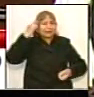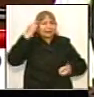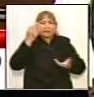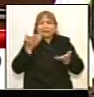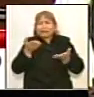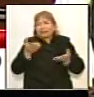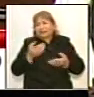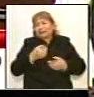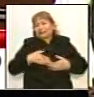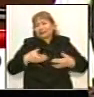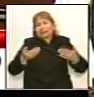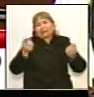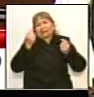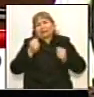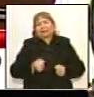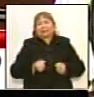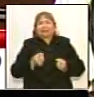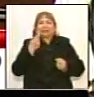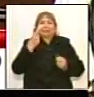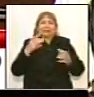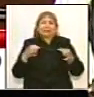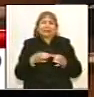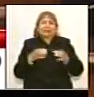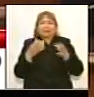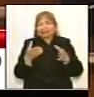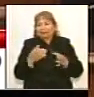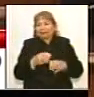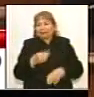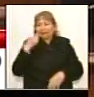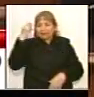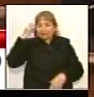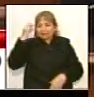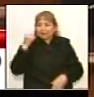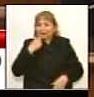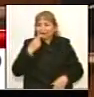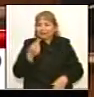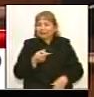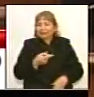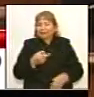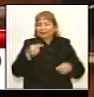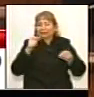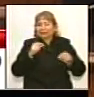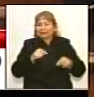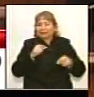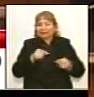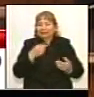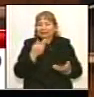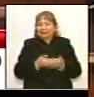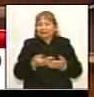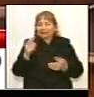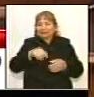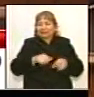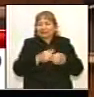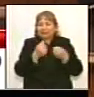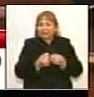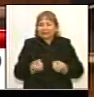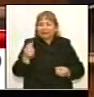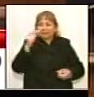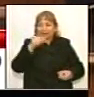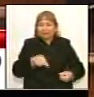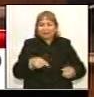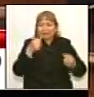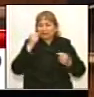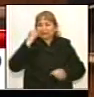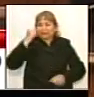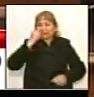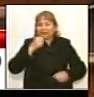si no han sido capaces ni siquiera de estar en uno? O sea, aquí llegan, rompen con su partido, se creen